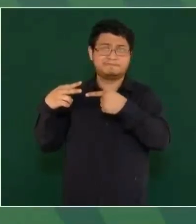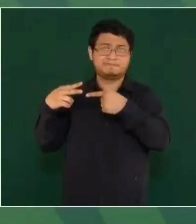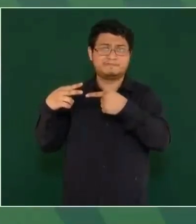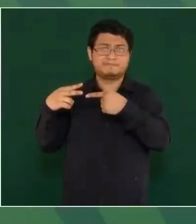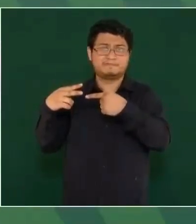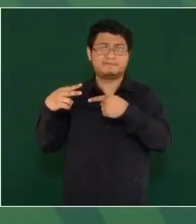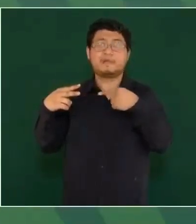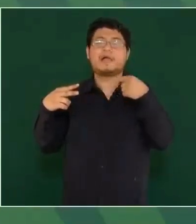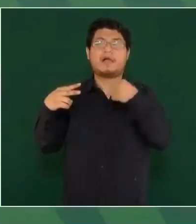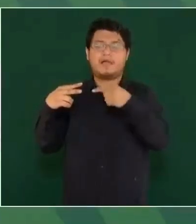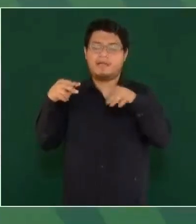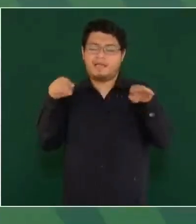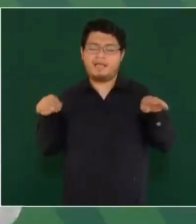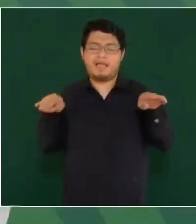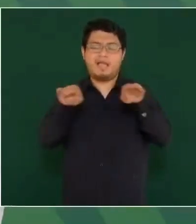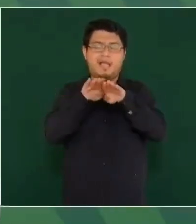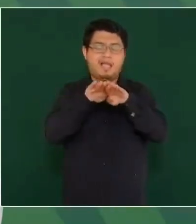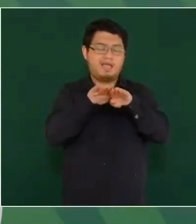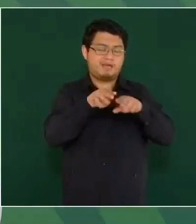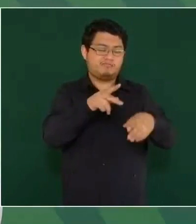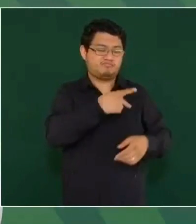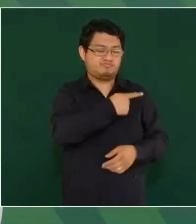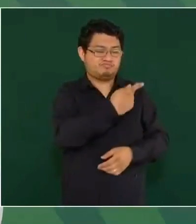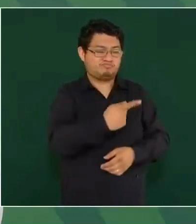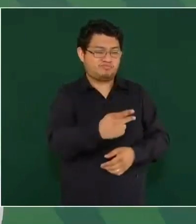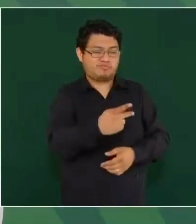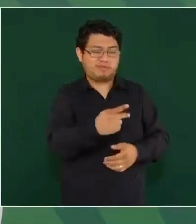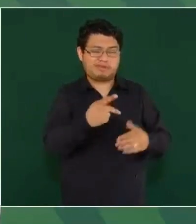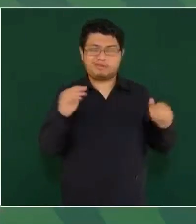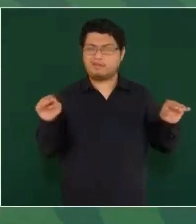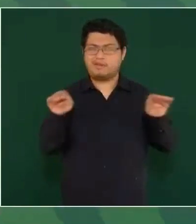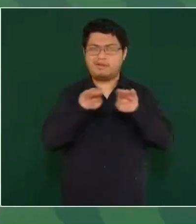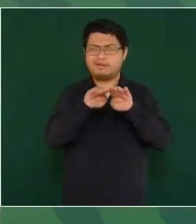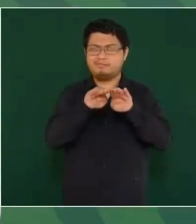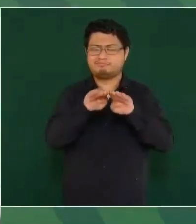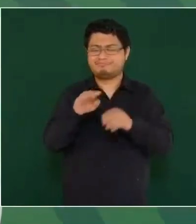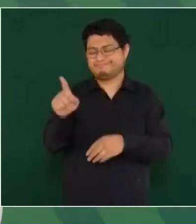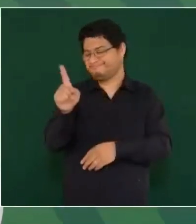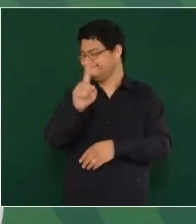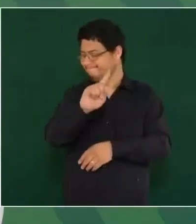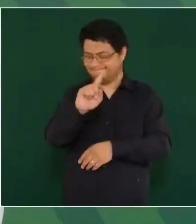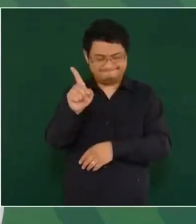va aparejada con la pobreza no